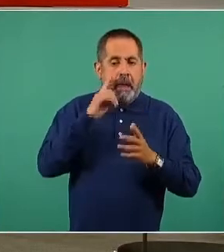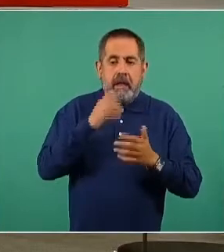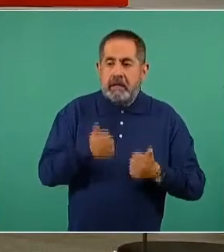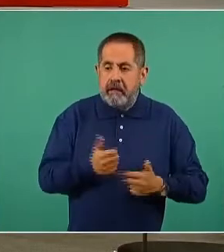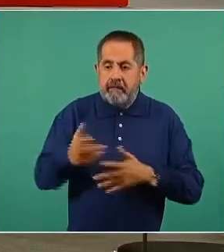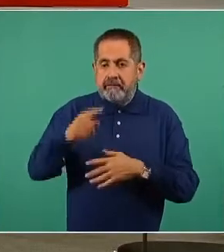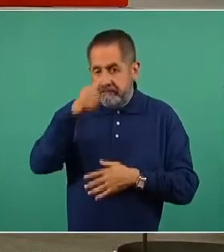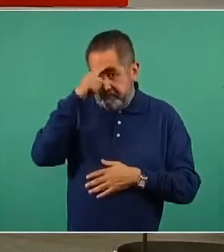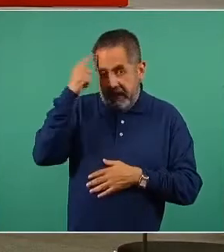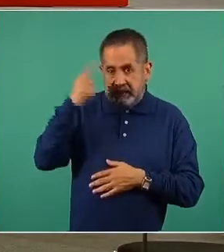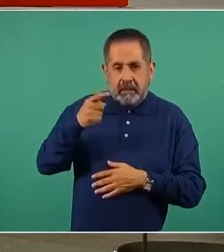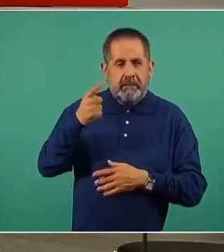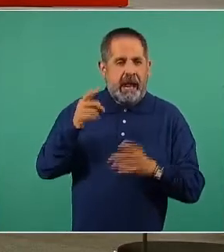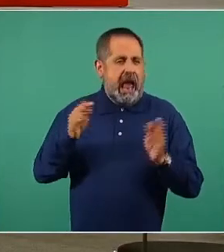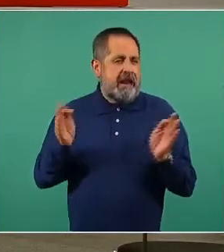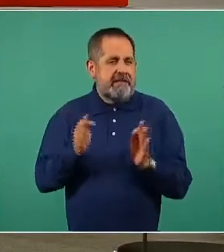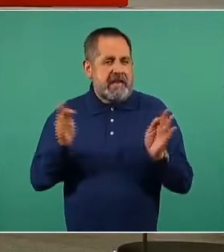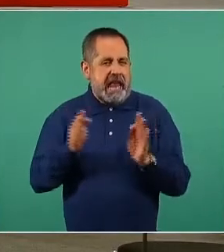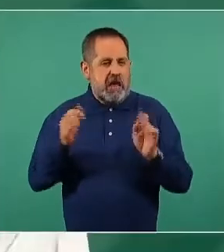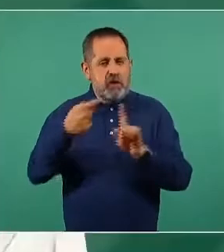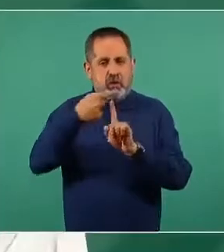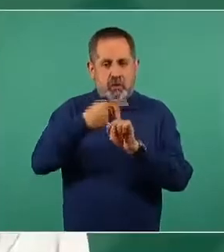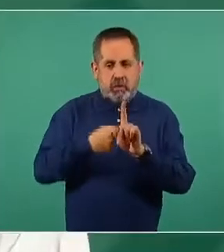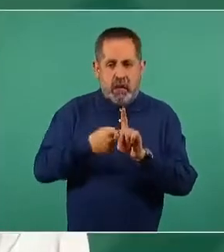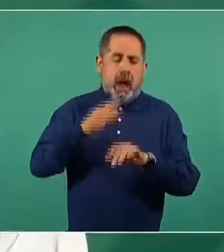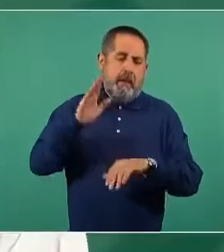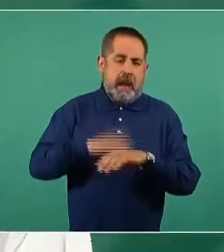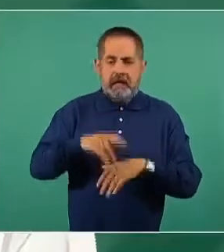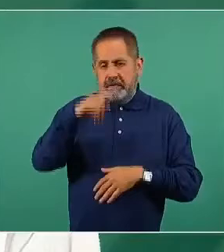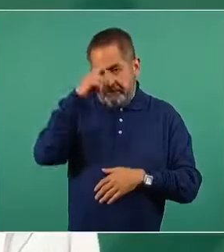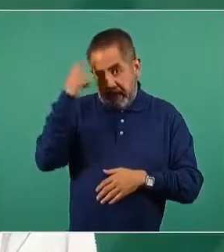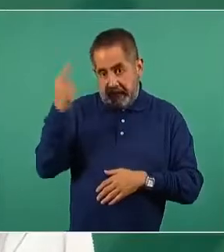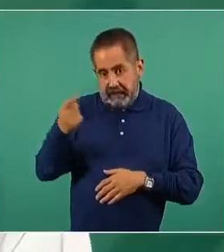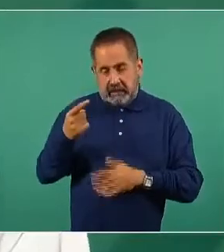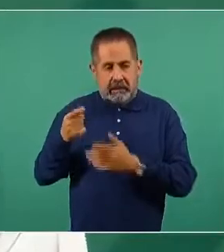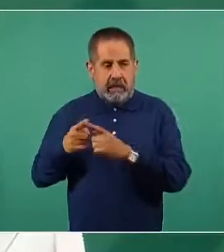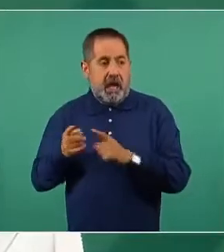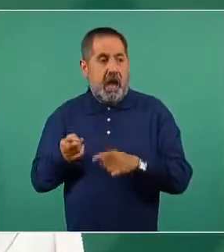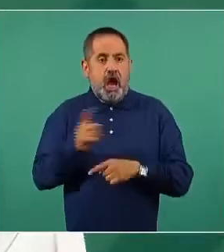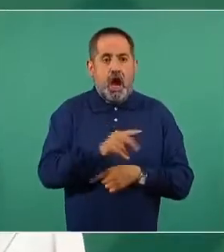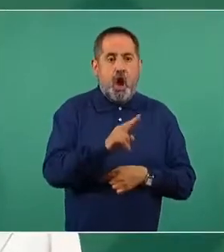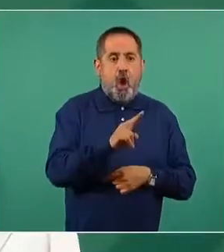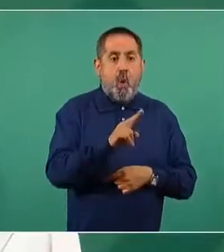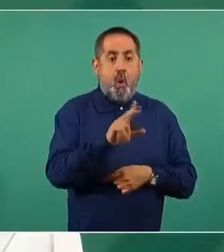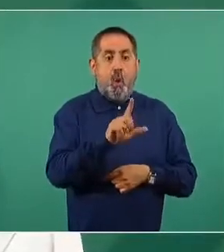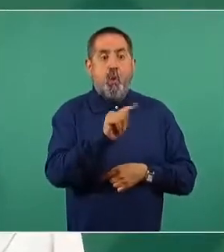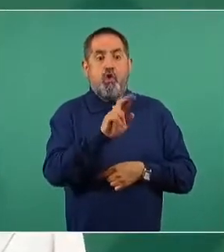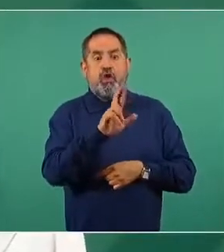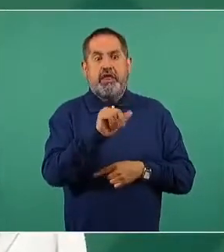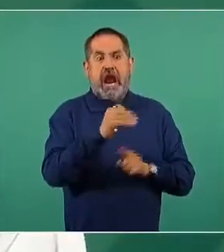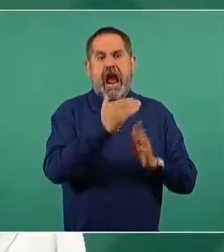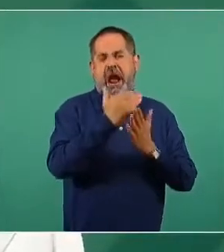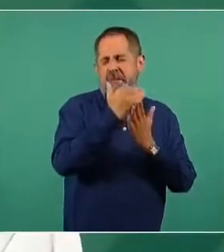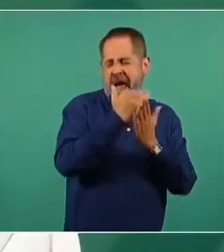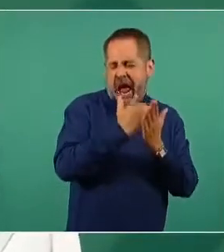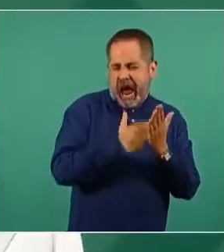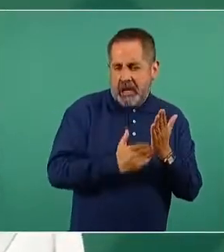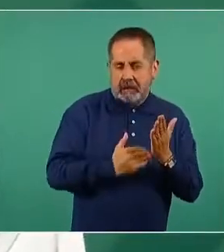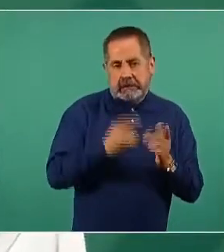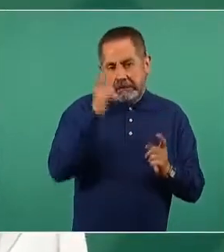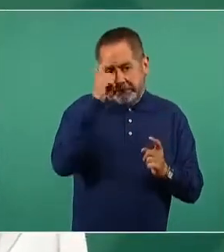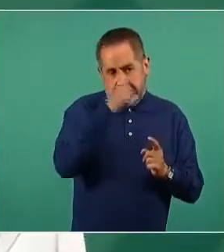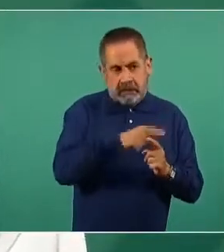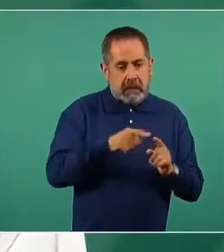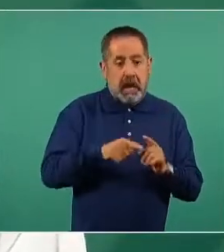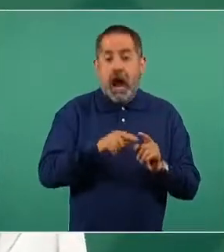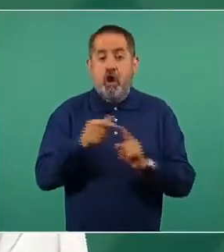factibilidad. La refrigeración es mucho más manejable que la ultracongelación y hay vacunas que tienen incluso tiempos